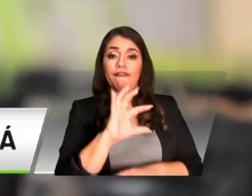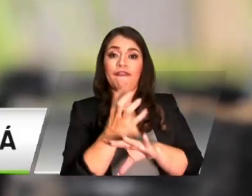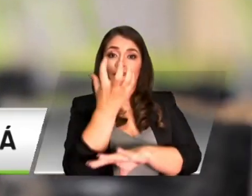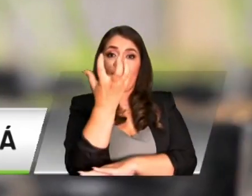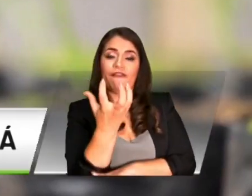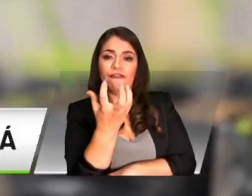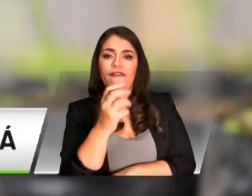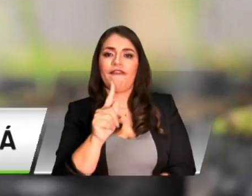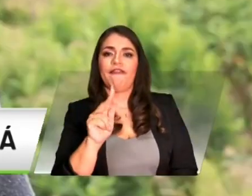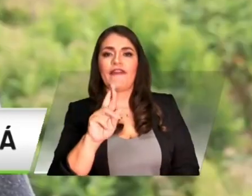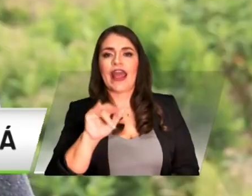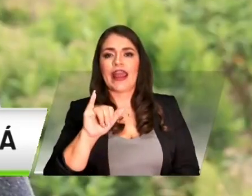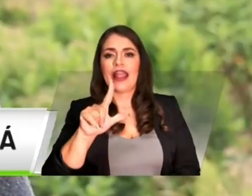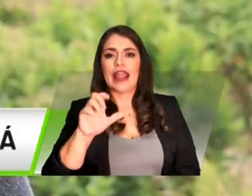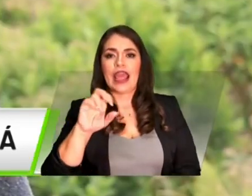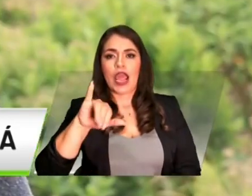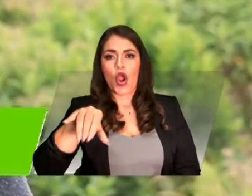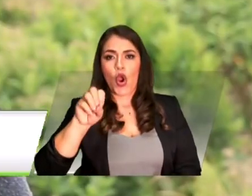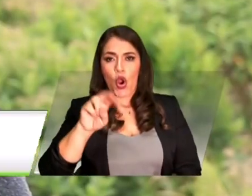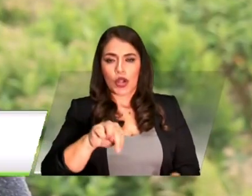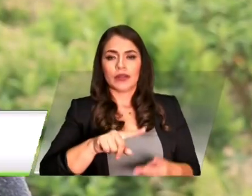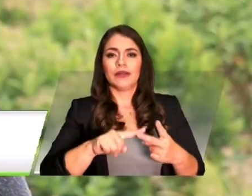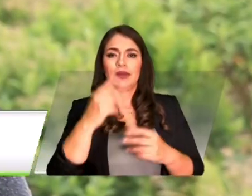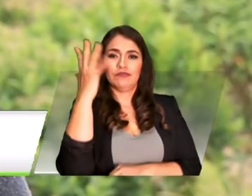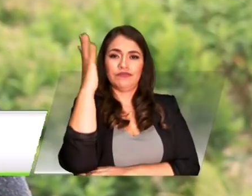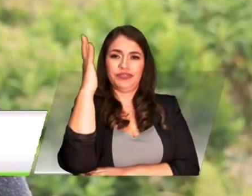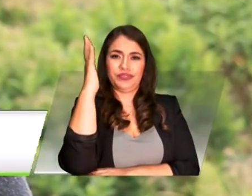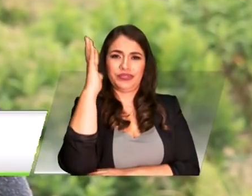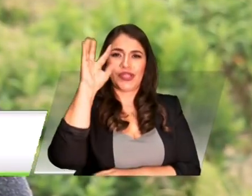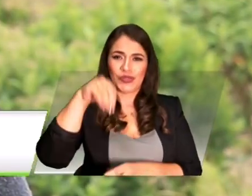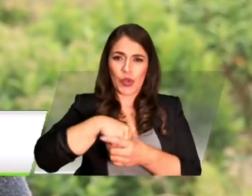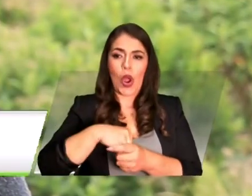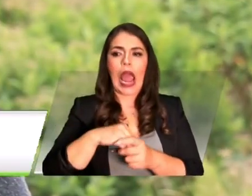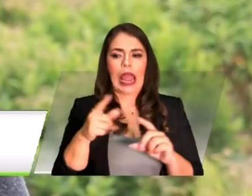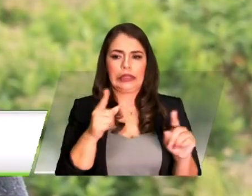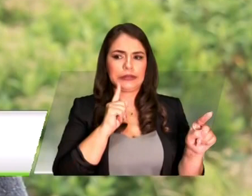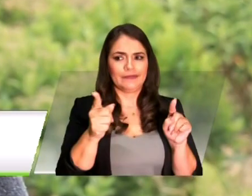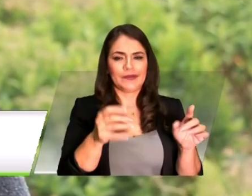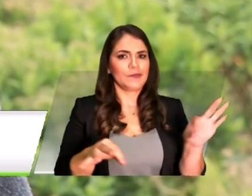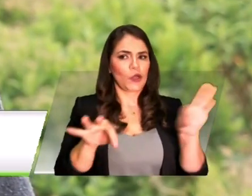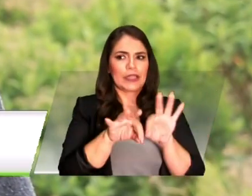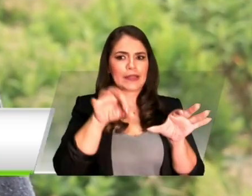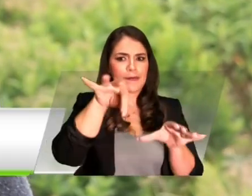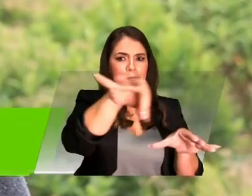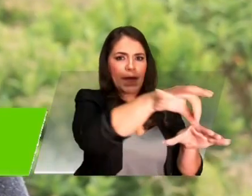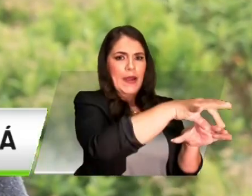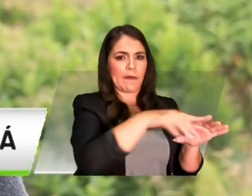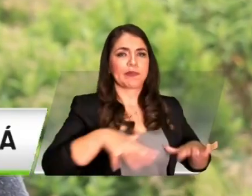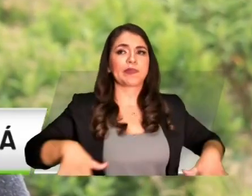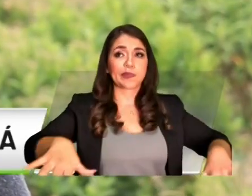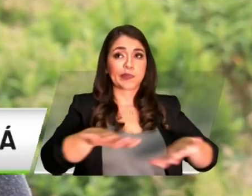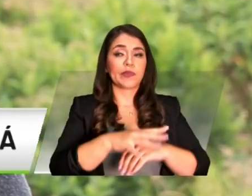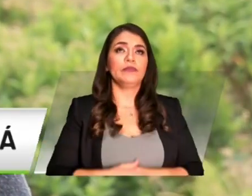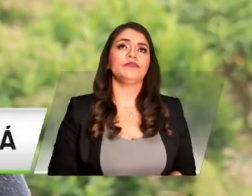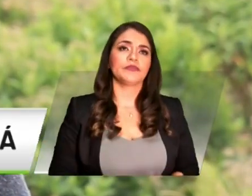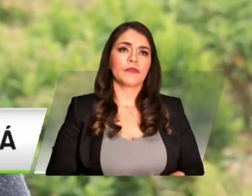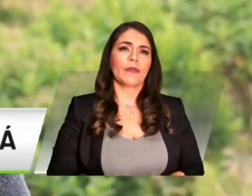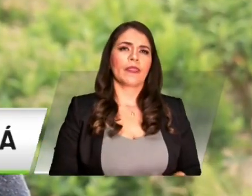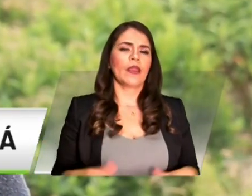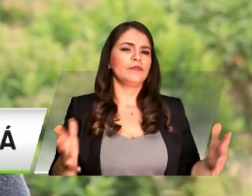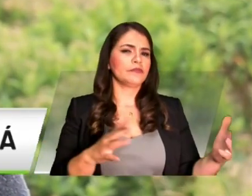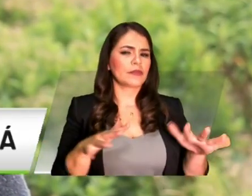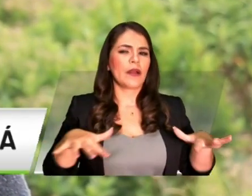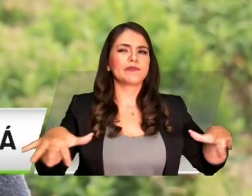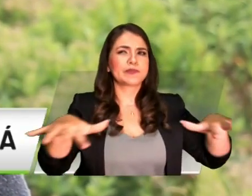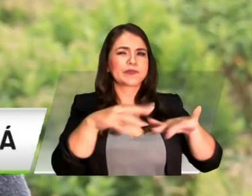palma de cera. Germinación y traslado en campo para también garantizar entonces que estamos en unas áreas que son, digamos,